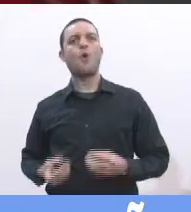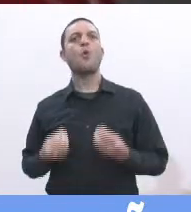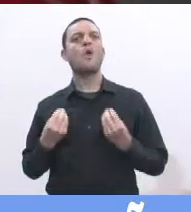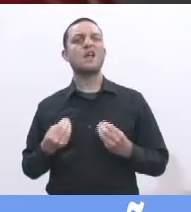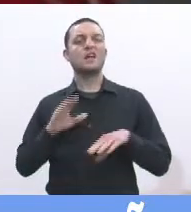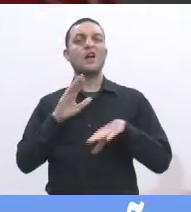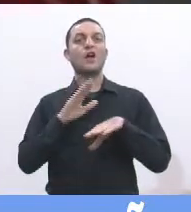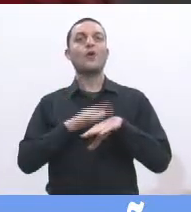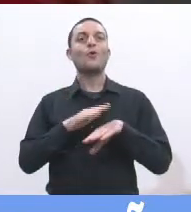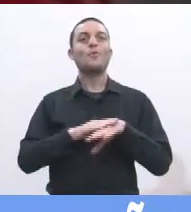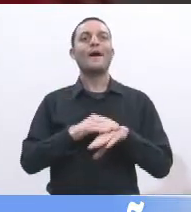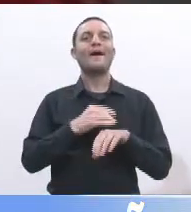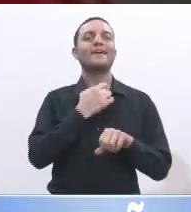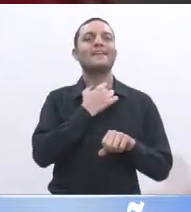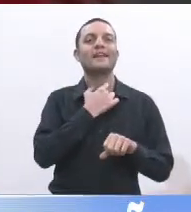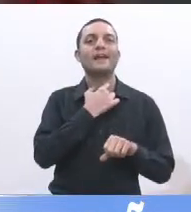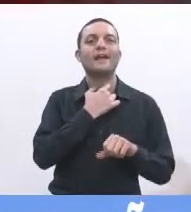en la búsqueda de